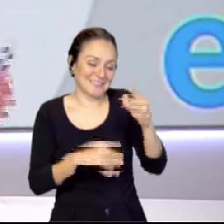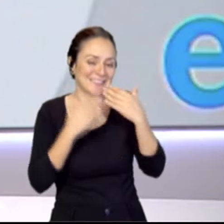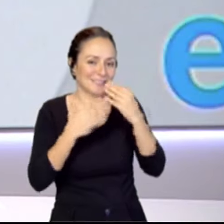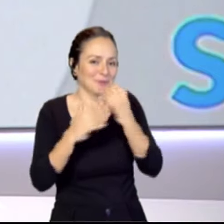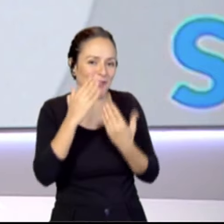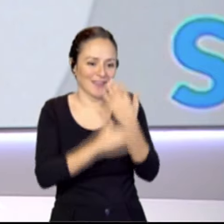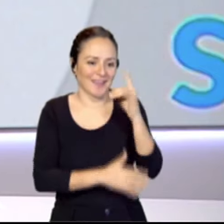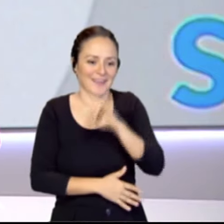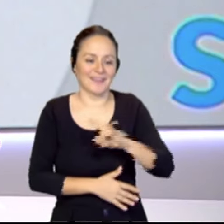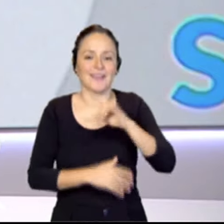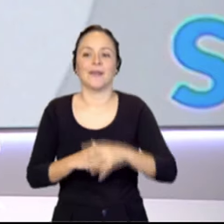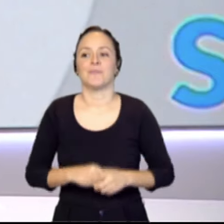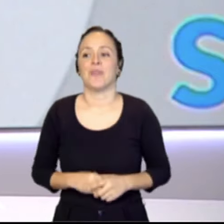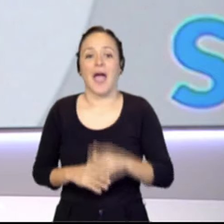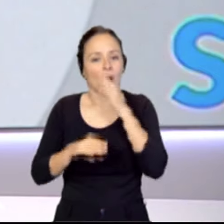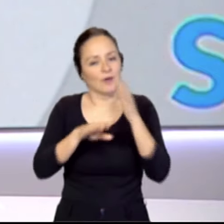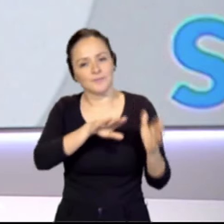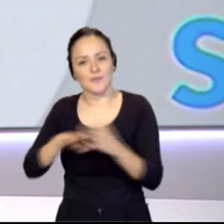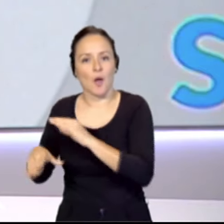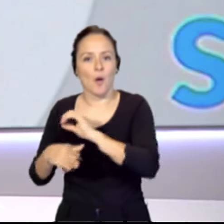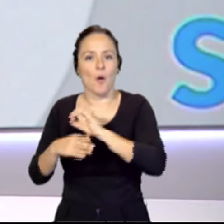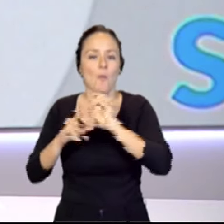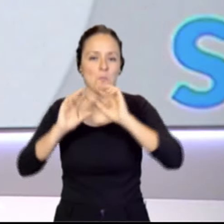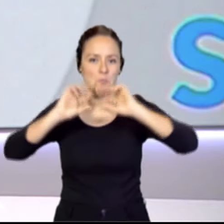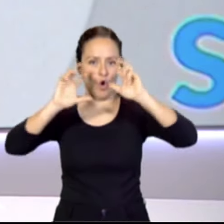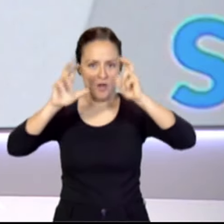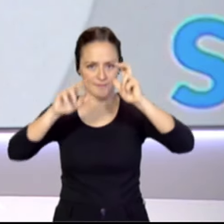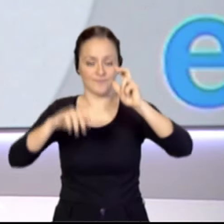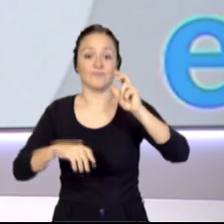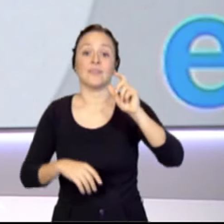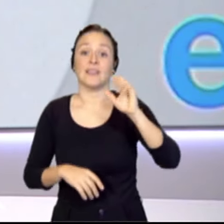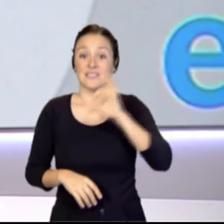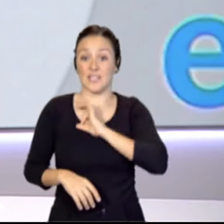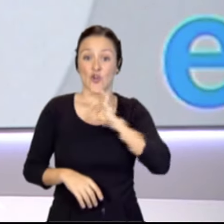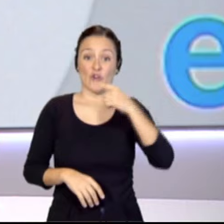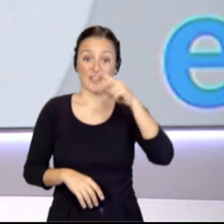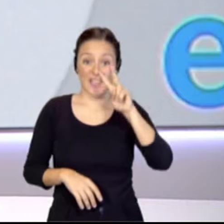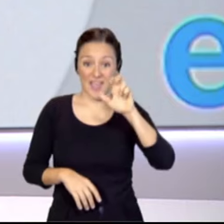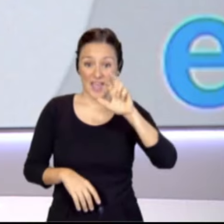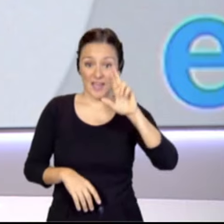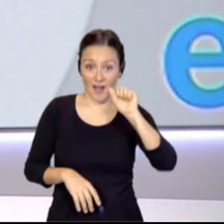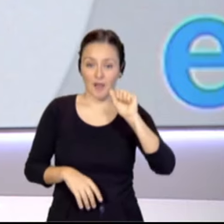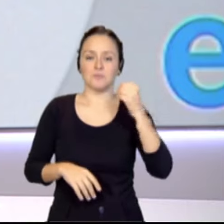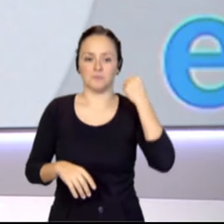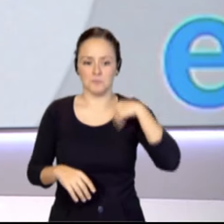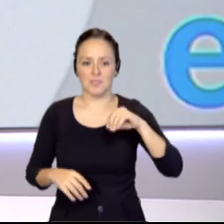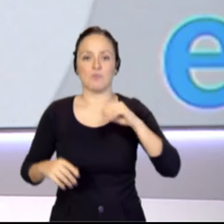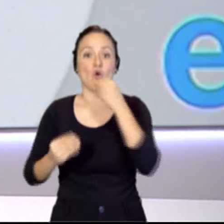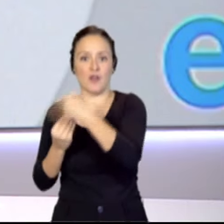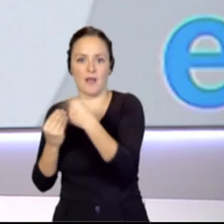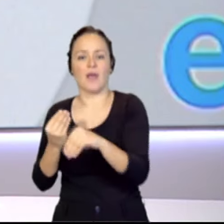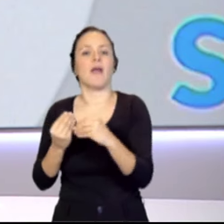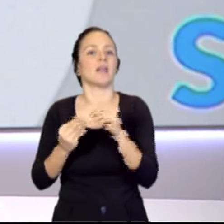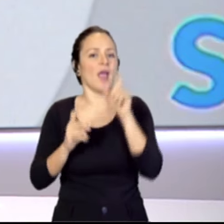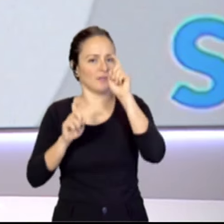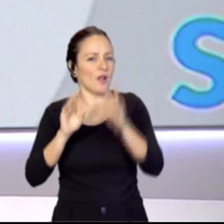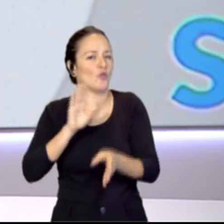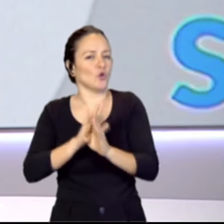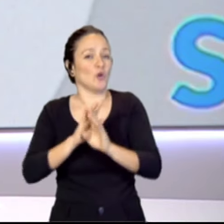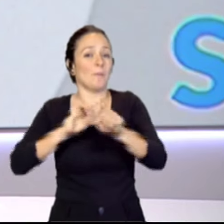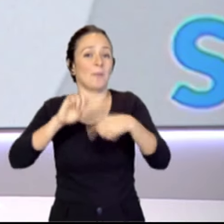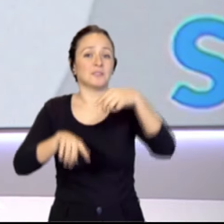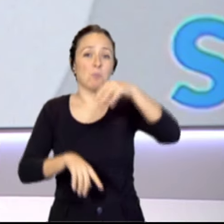y pasamos ahora al mundo del voleibol Santi guerra renueva como entrenador del heidelberg Volkswagen y televisión canaria ha podido confirmar que Facundo